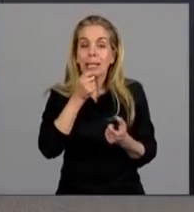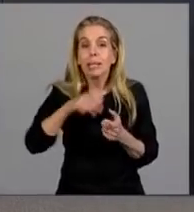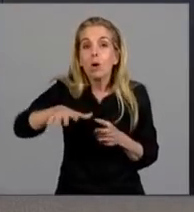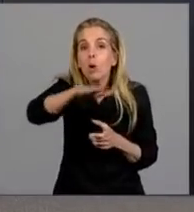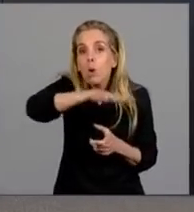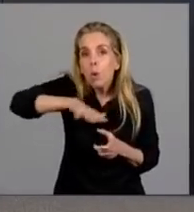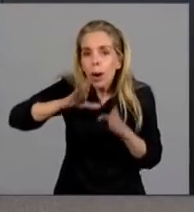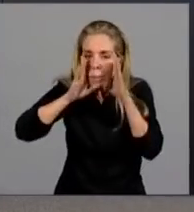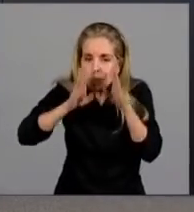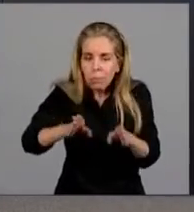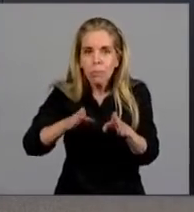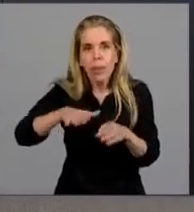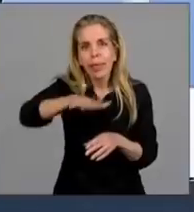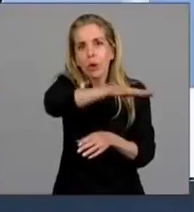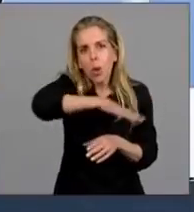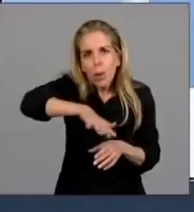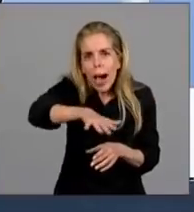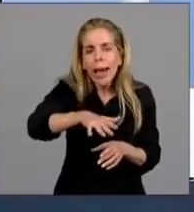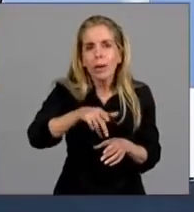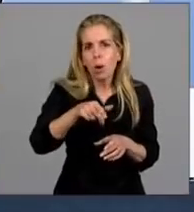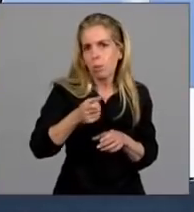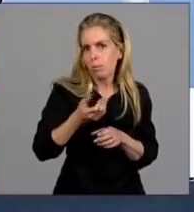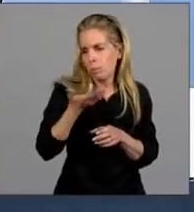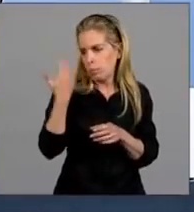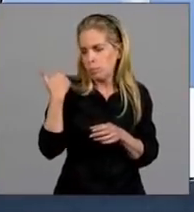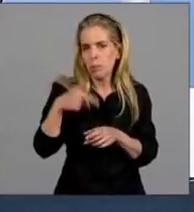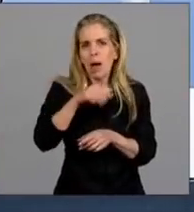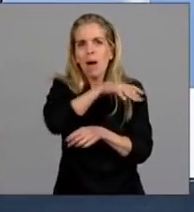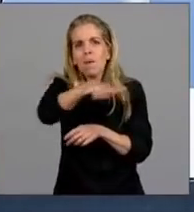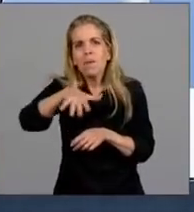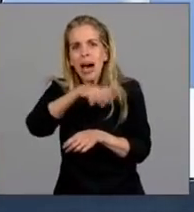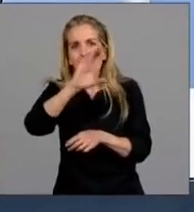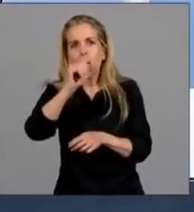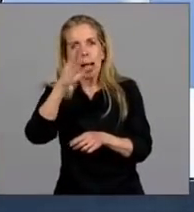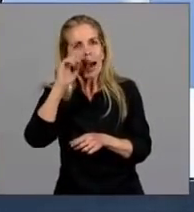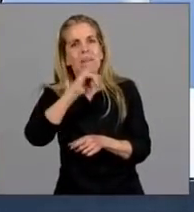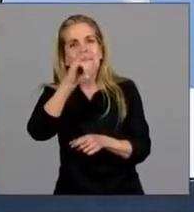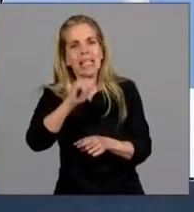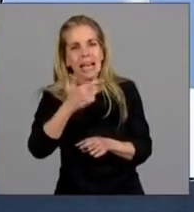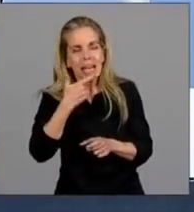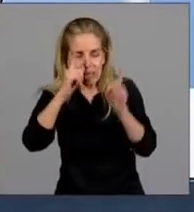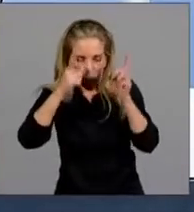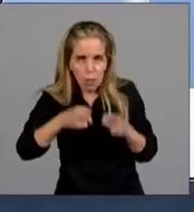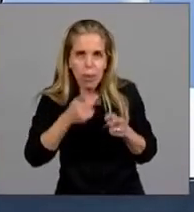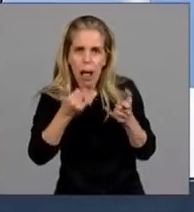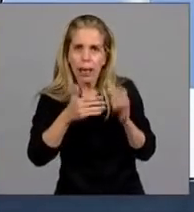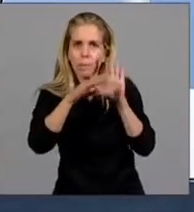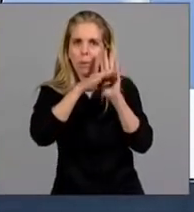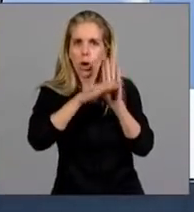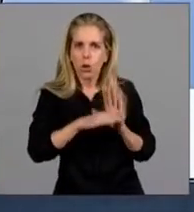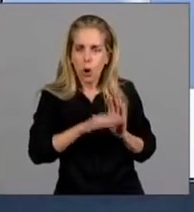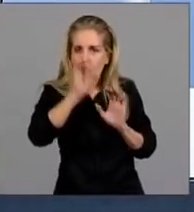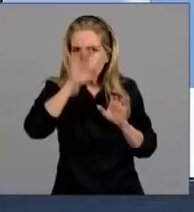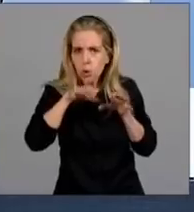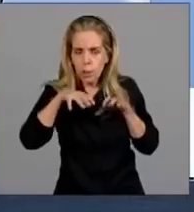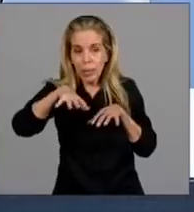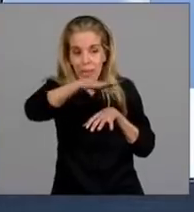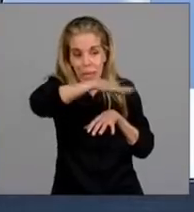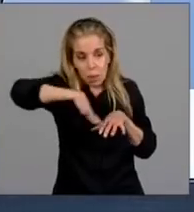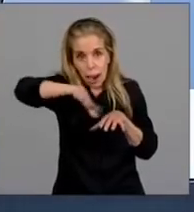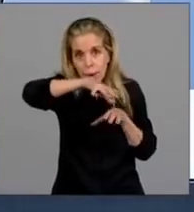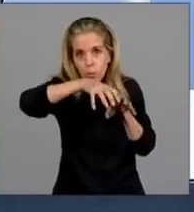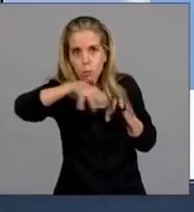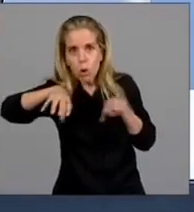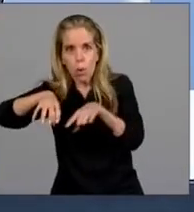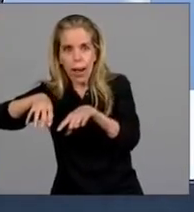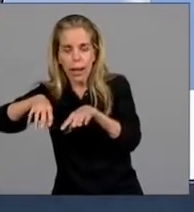localizada dentro del barrio. Ahora hemos tenido en el barrio José Luis Cabezas también, pero solamente en una porción. Entonces,